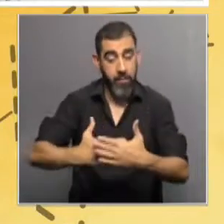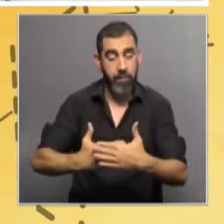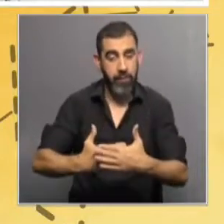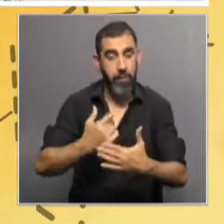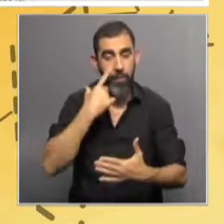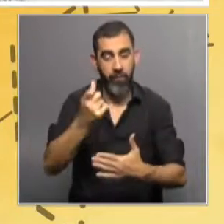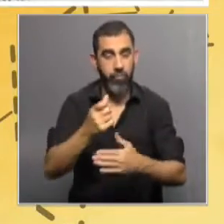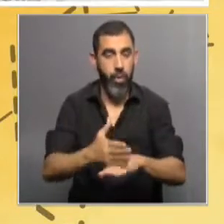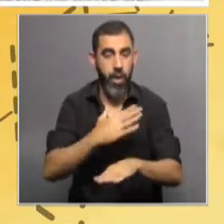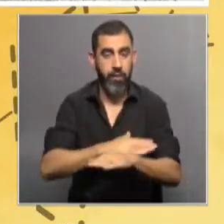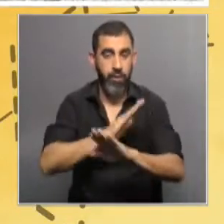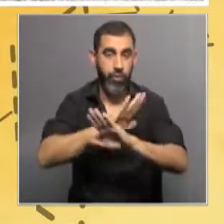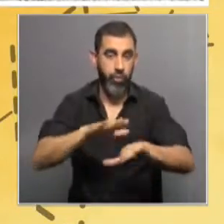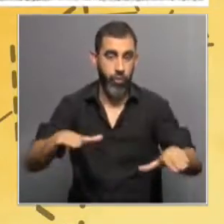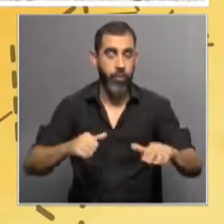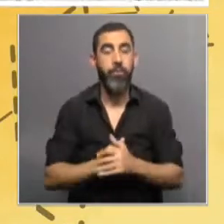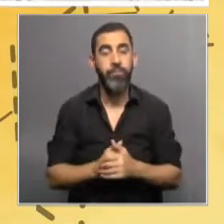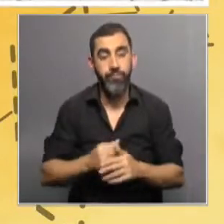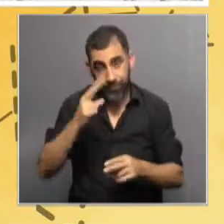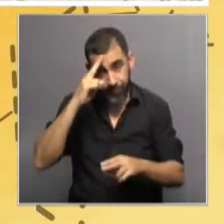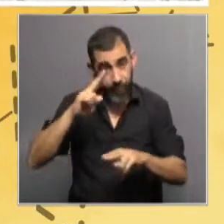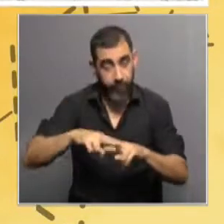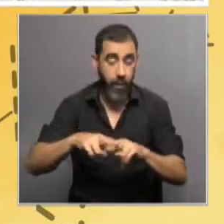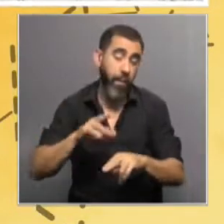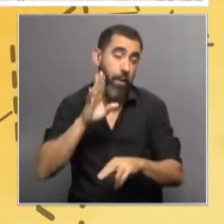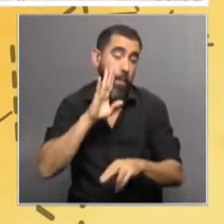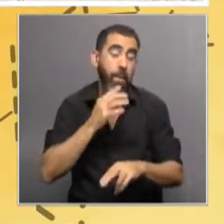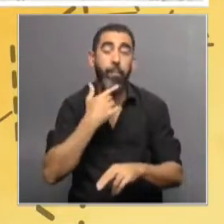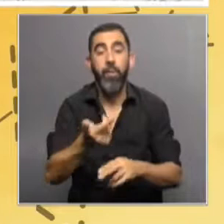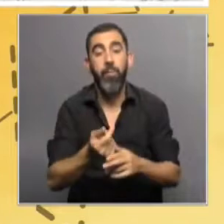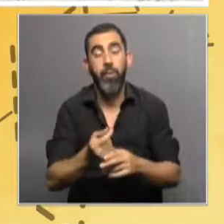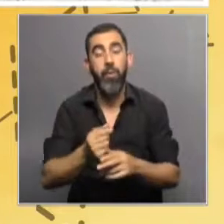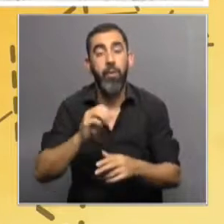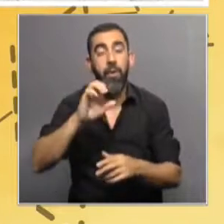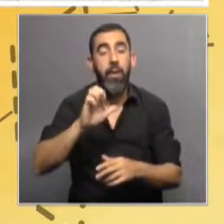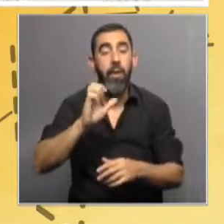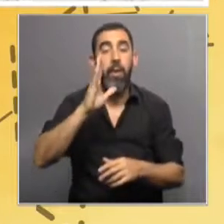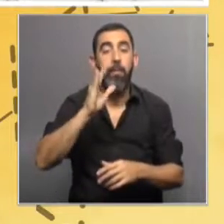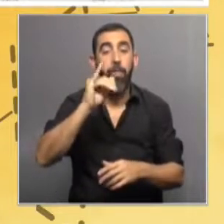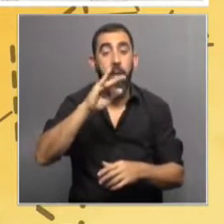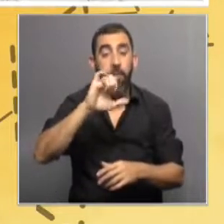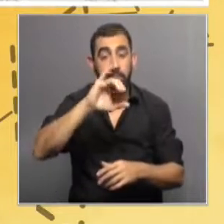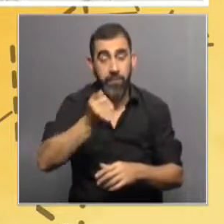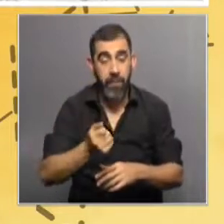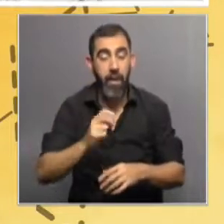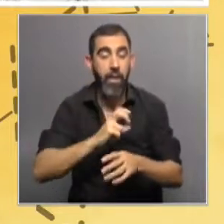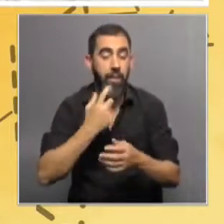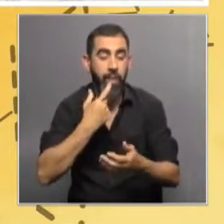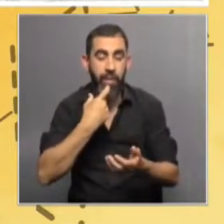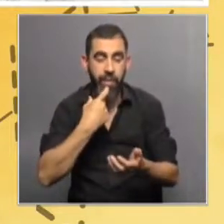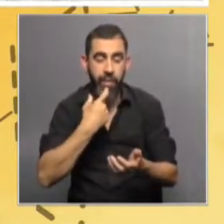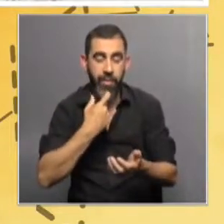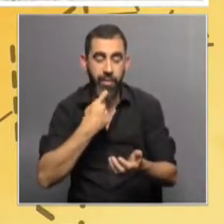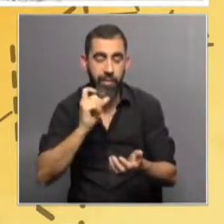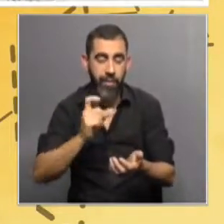hacemos prevención primaria. Enfermedades maternas, por ejemplo, epilepsia, diabetes, aumentan el riesgo de malformaciones. Entonces,